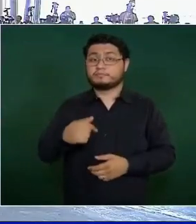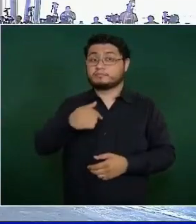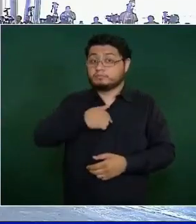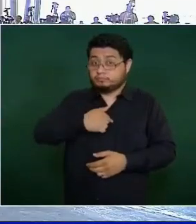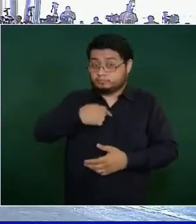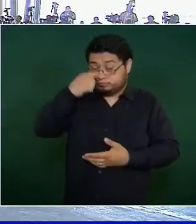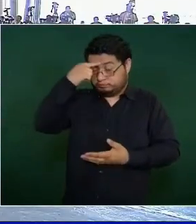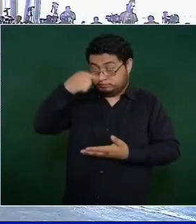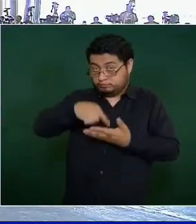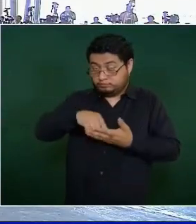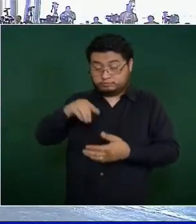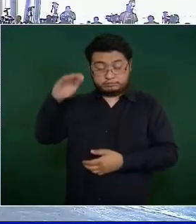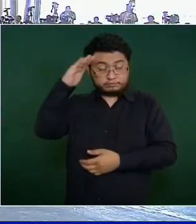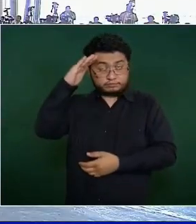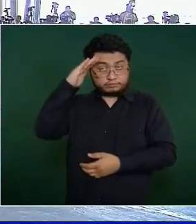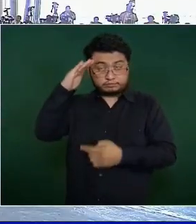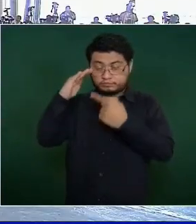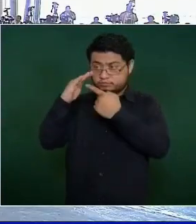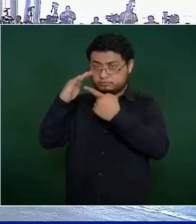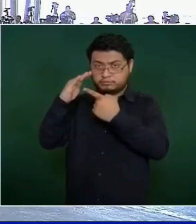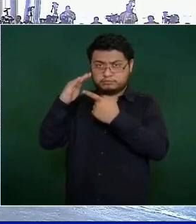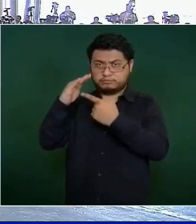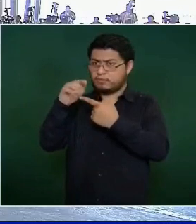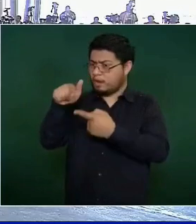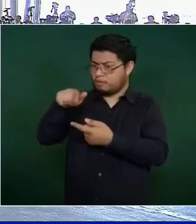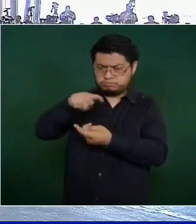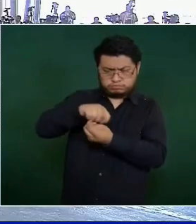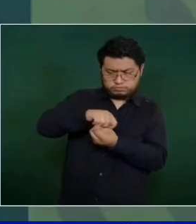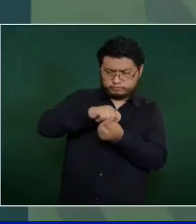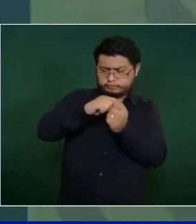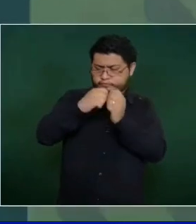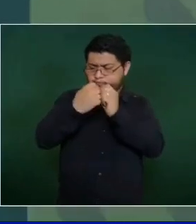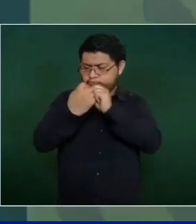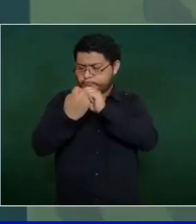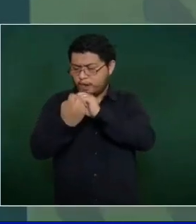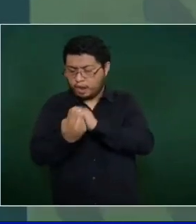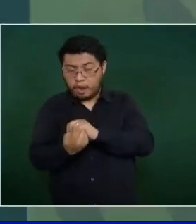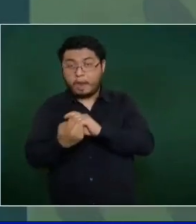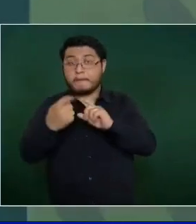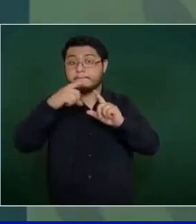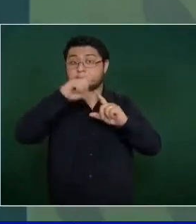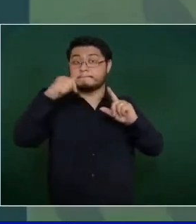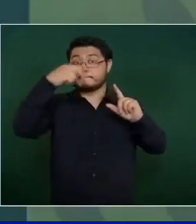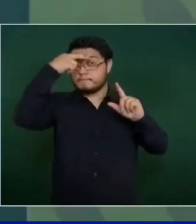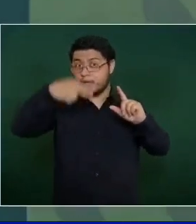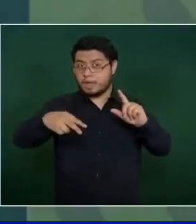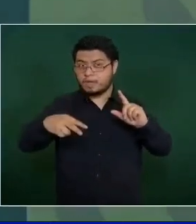de que se está llevando a cabo una transformación en México